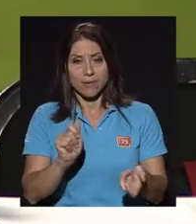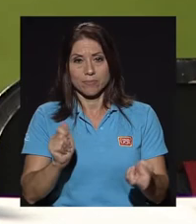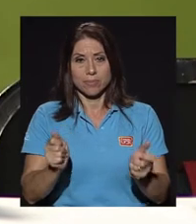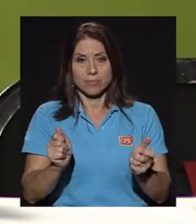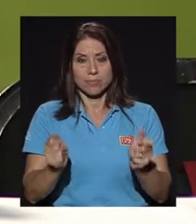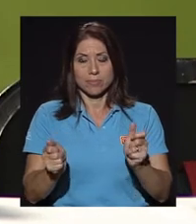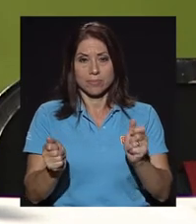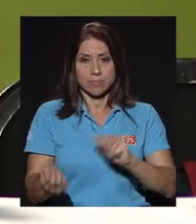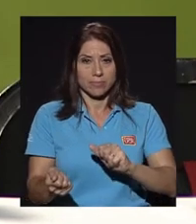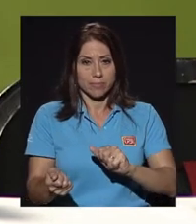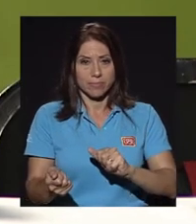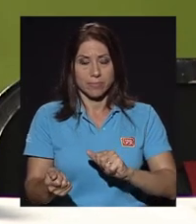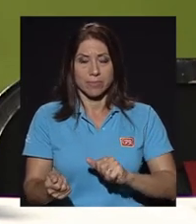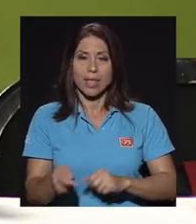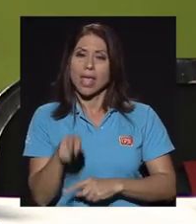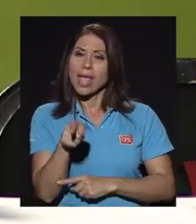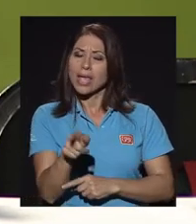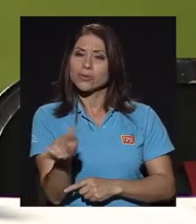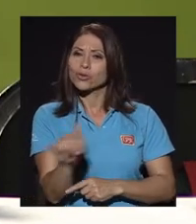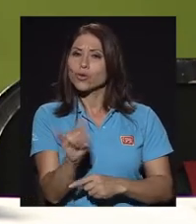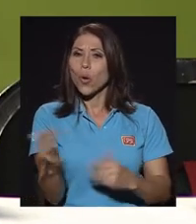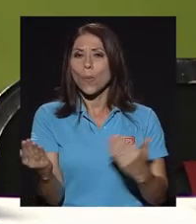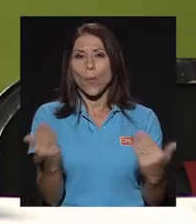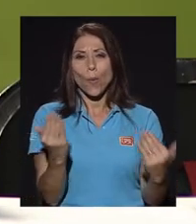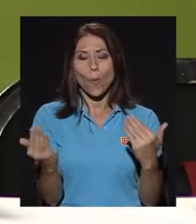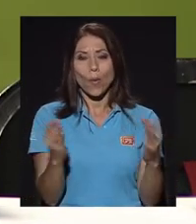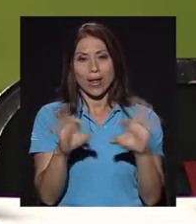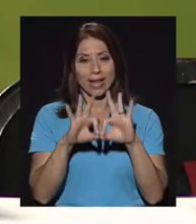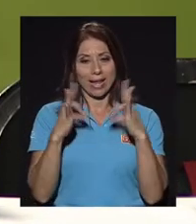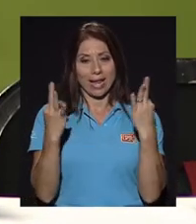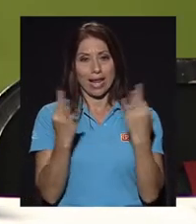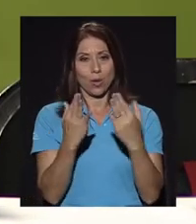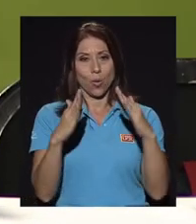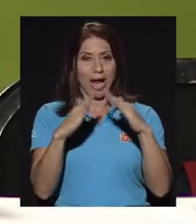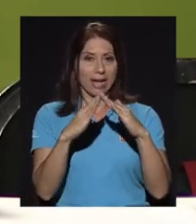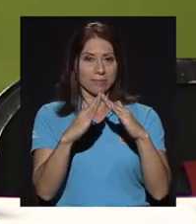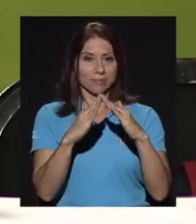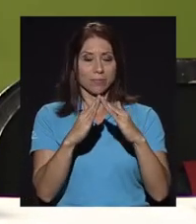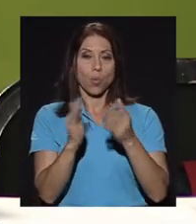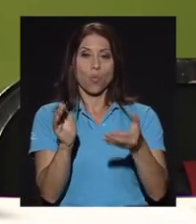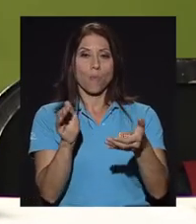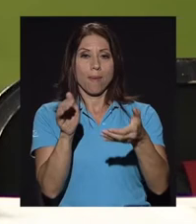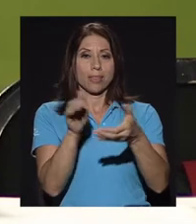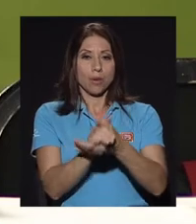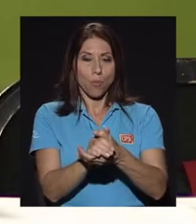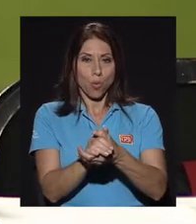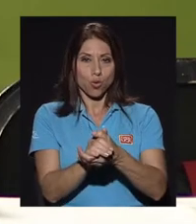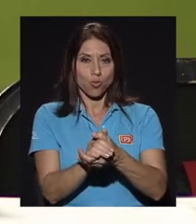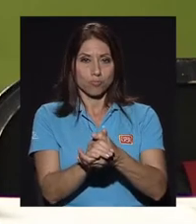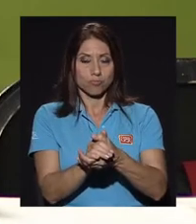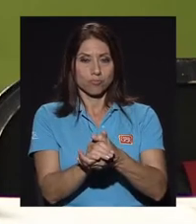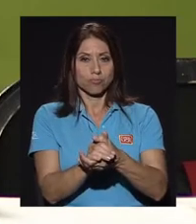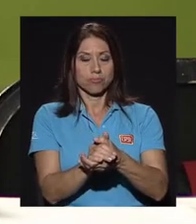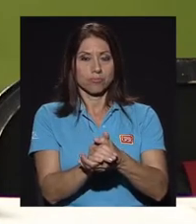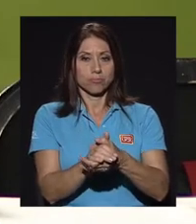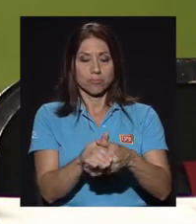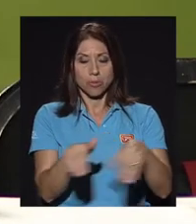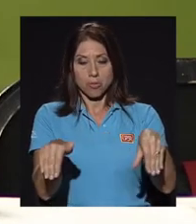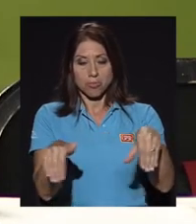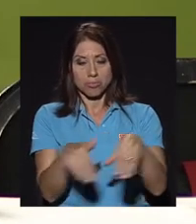cambiando. Eso es como en el hogar, es un matrimonio donde se